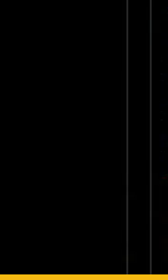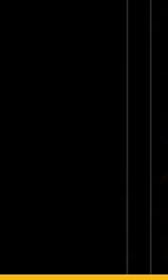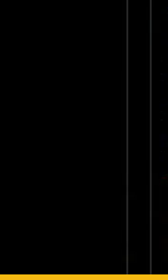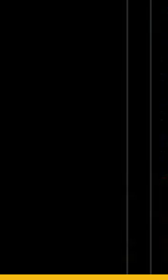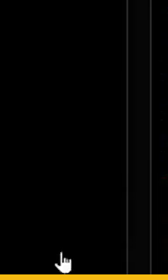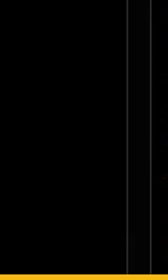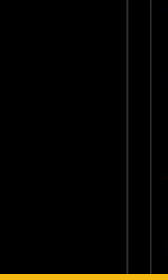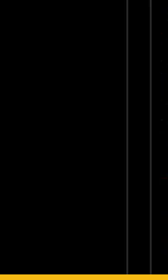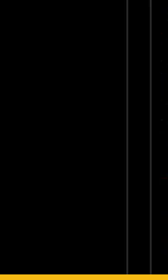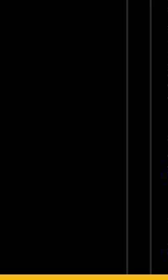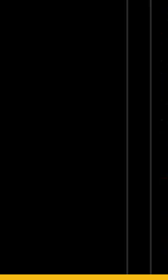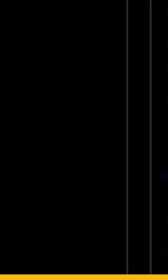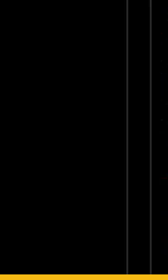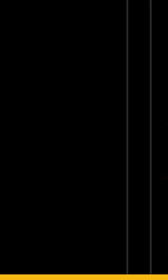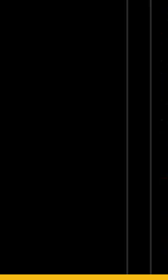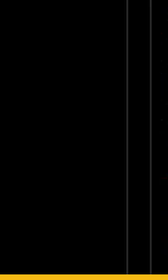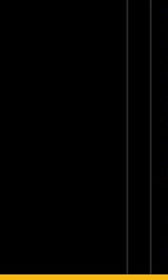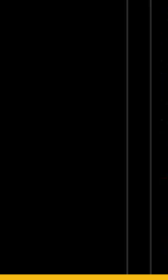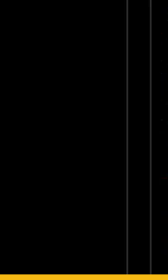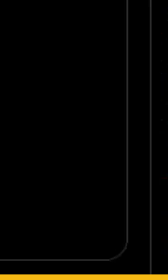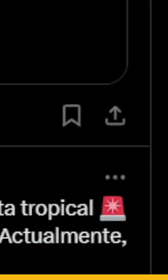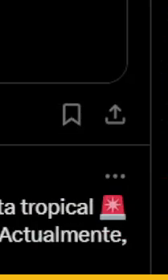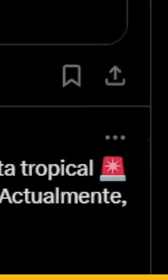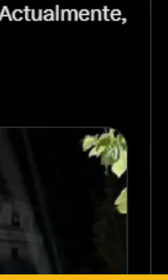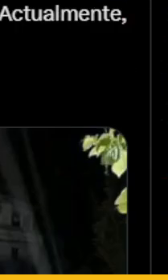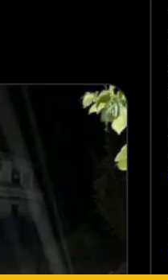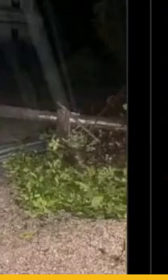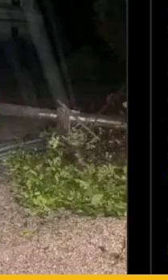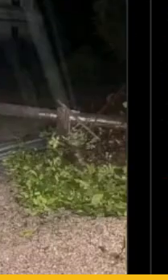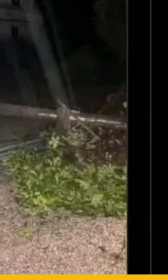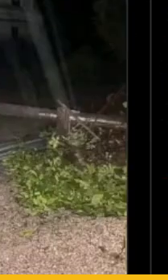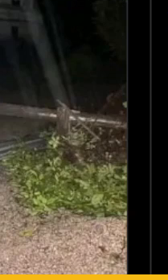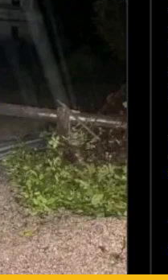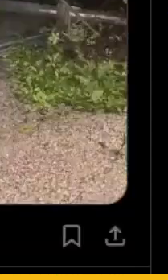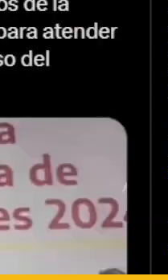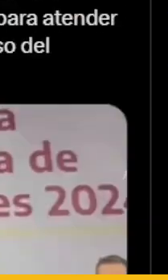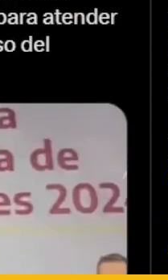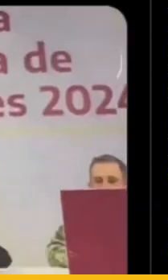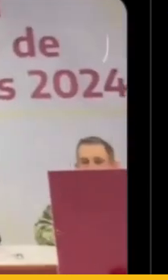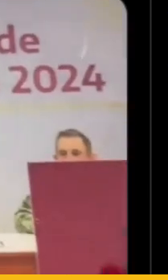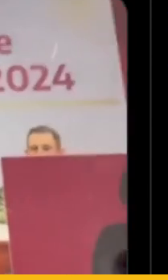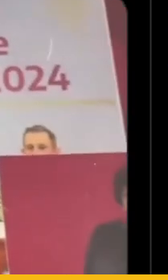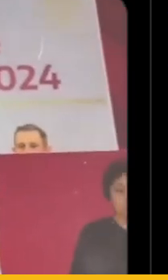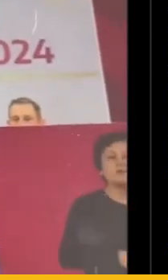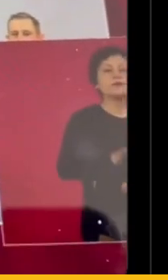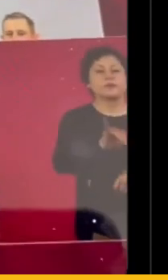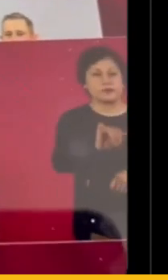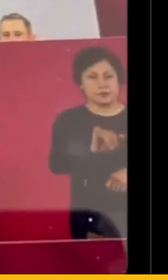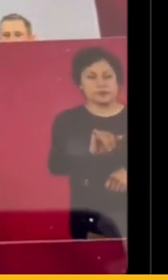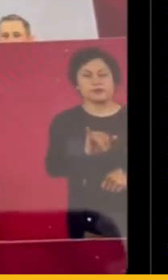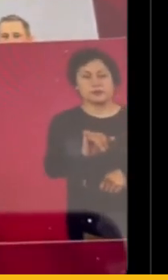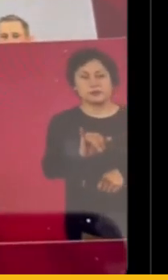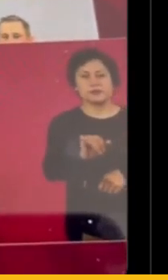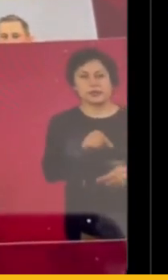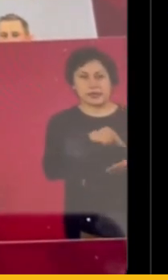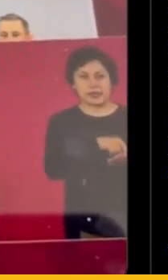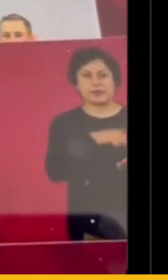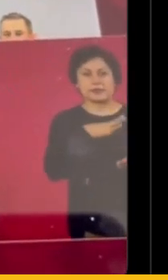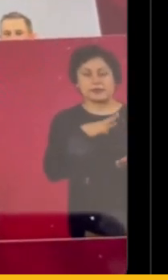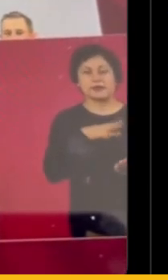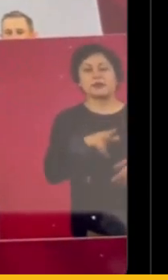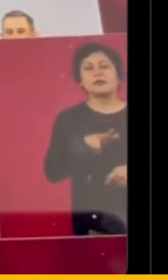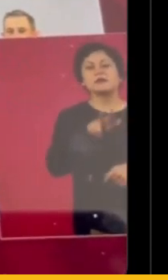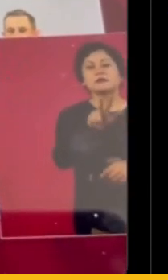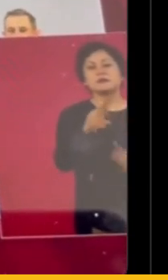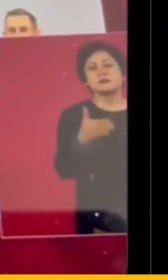cayendo, precisamente para que se den cuenta de la magnitud de este, de la fuerza del huracán, ¿no? También